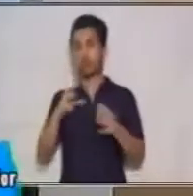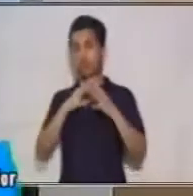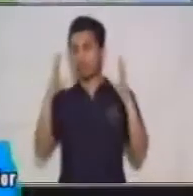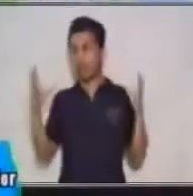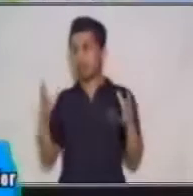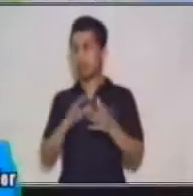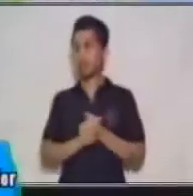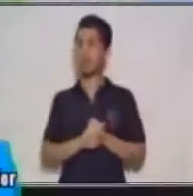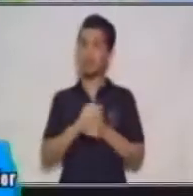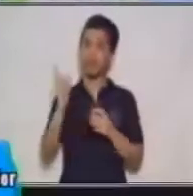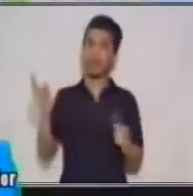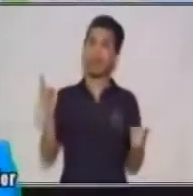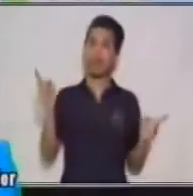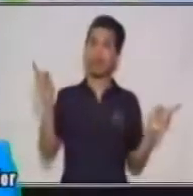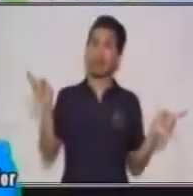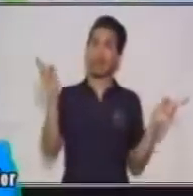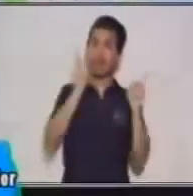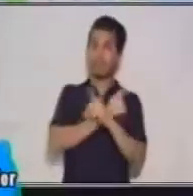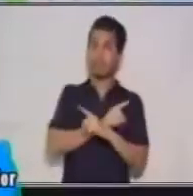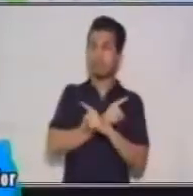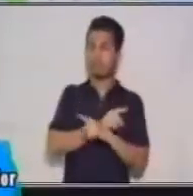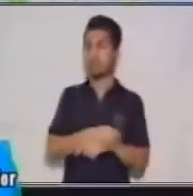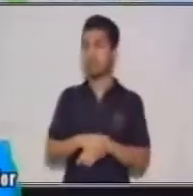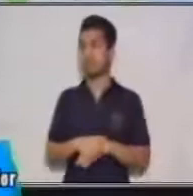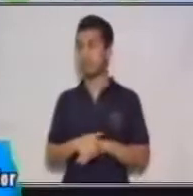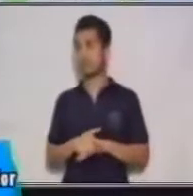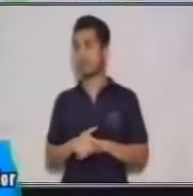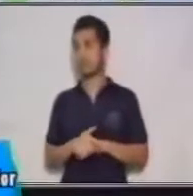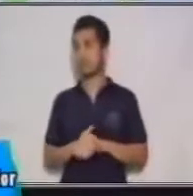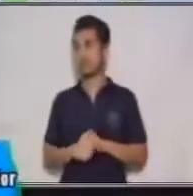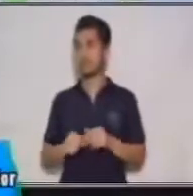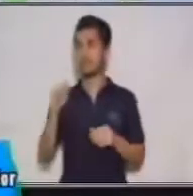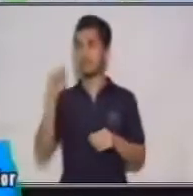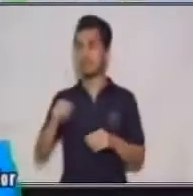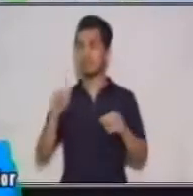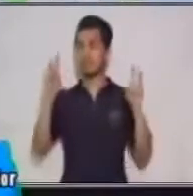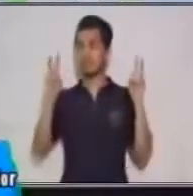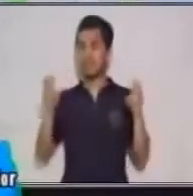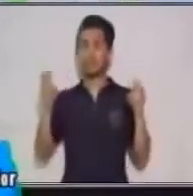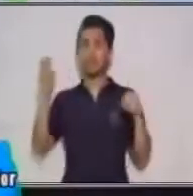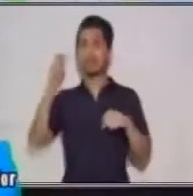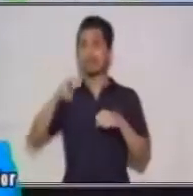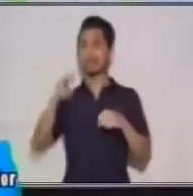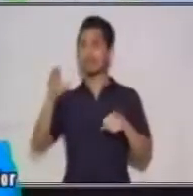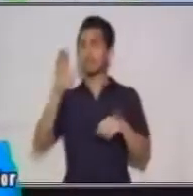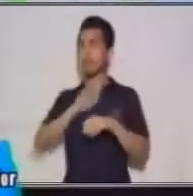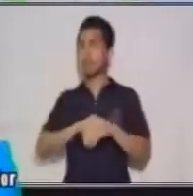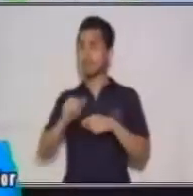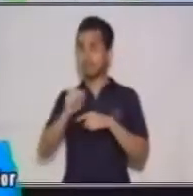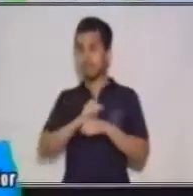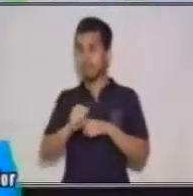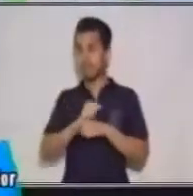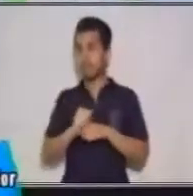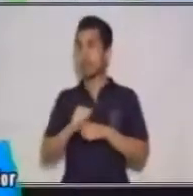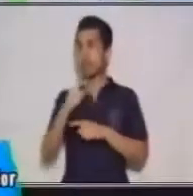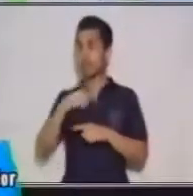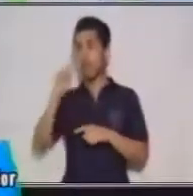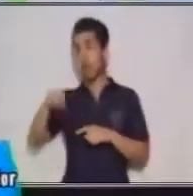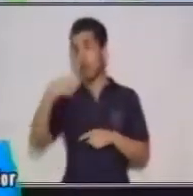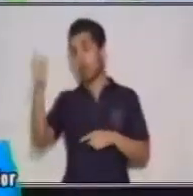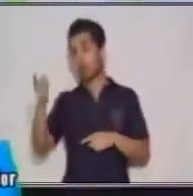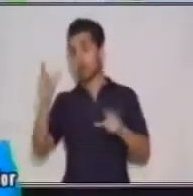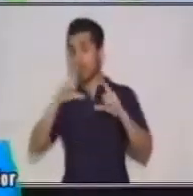numerador y aquí cuenta el denominador. Este tema necesita más repaso. En la próxima clase vamos